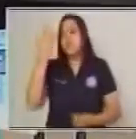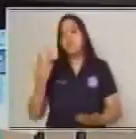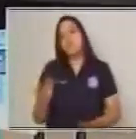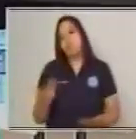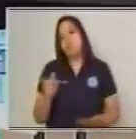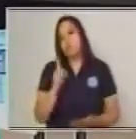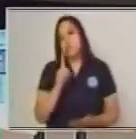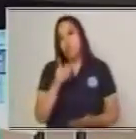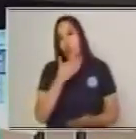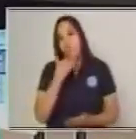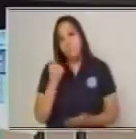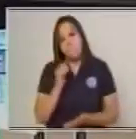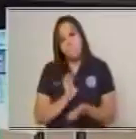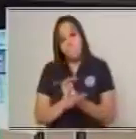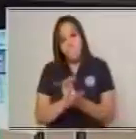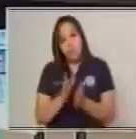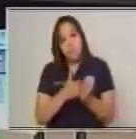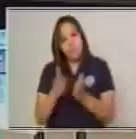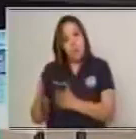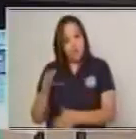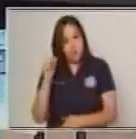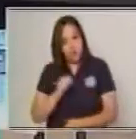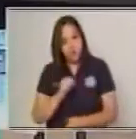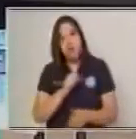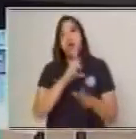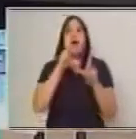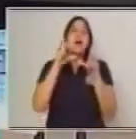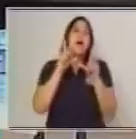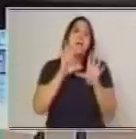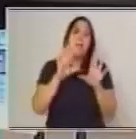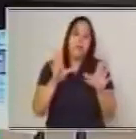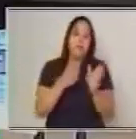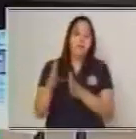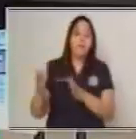Ahora, vamos con el tercer cuadro, que es el dibujo.